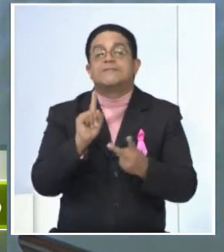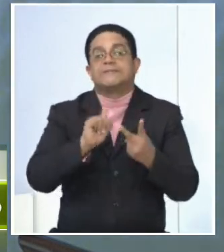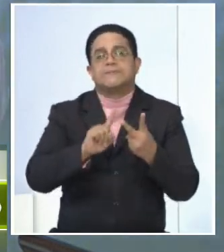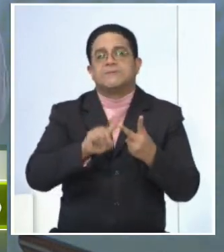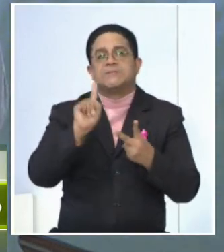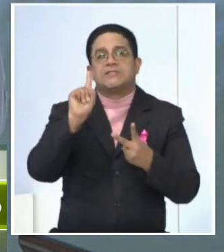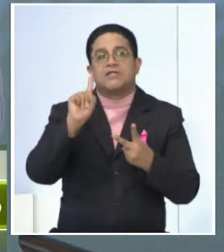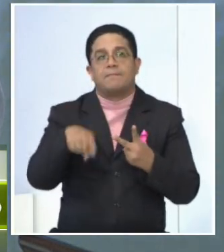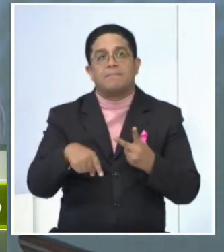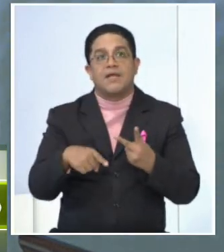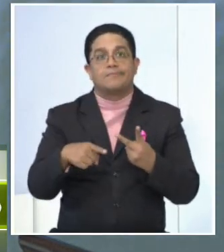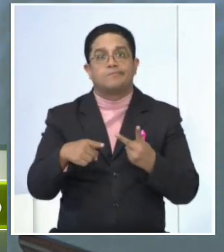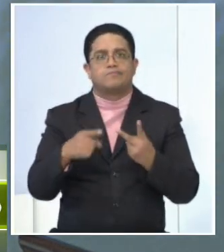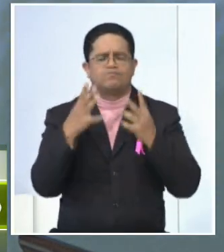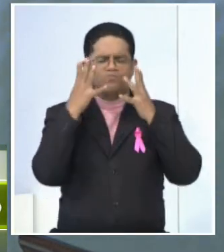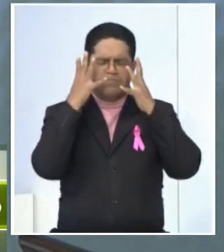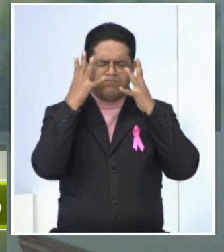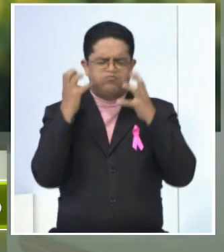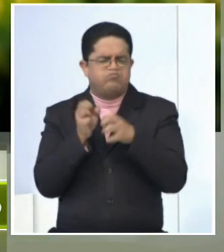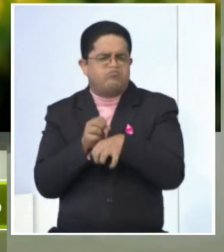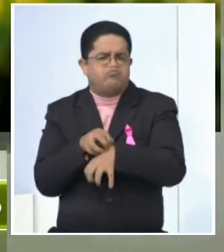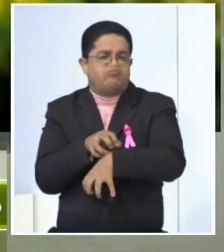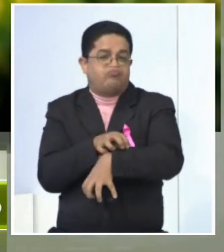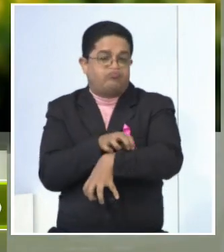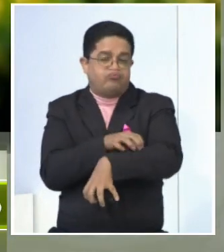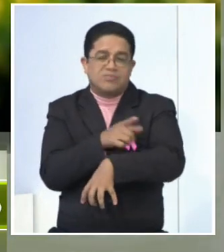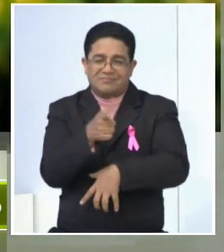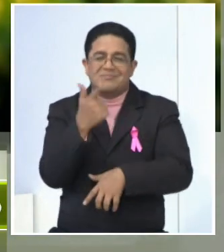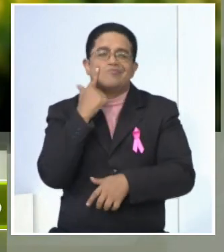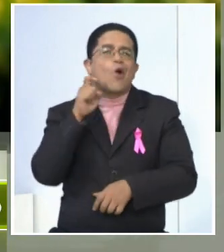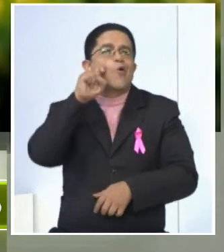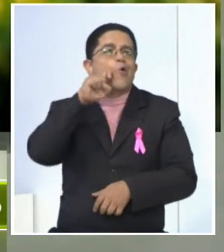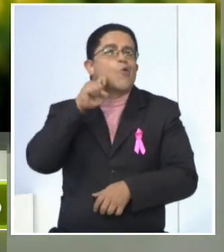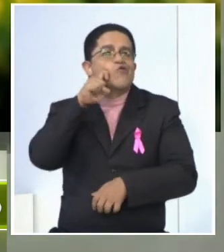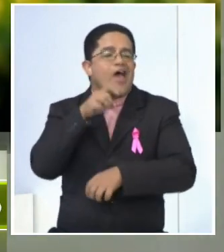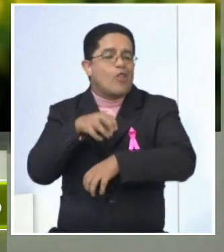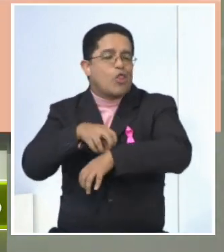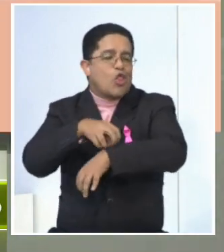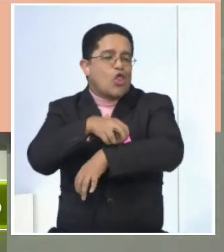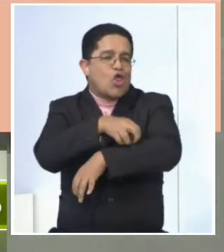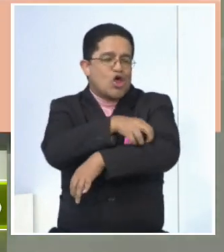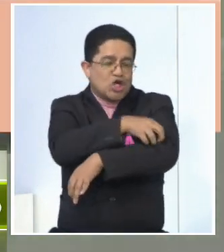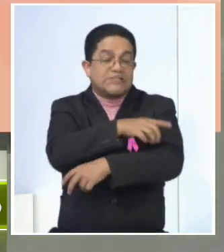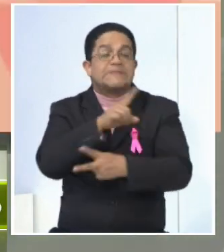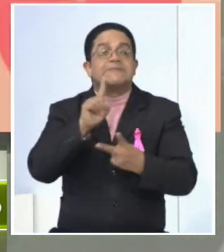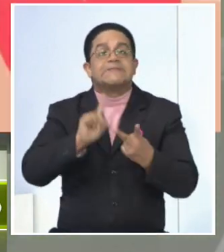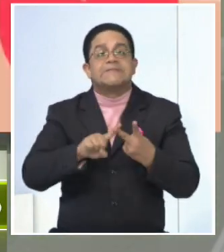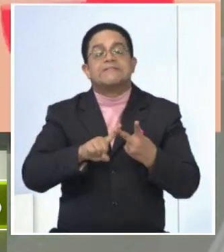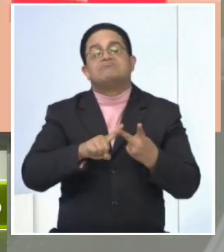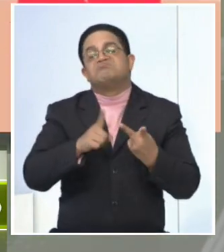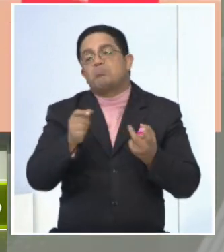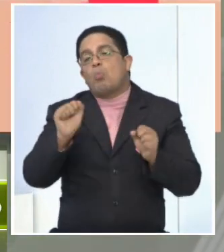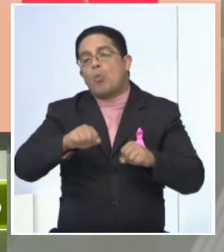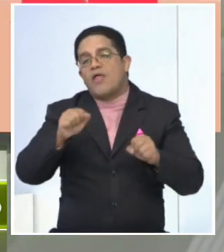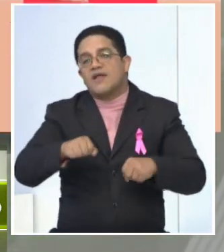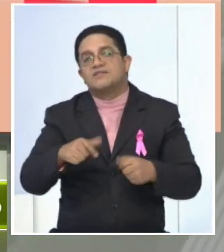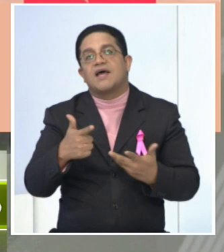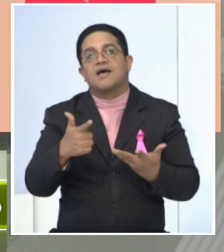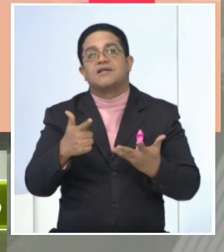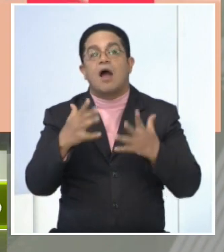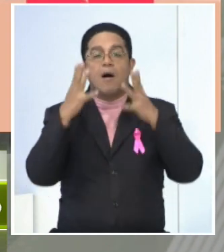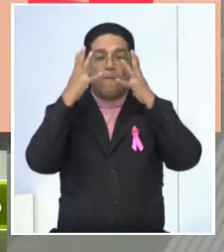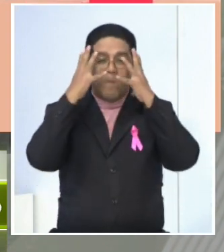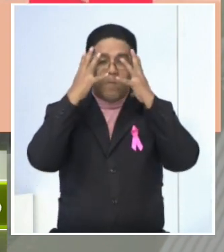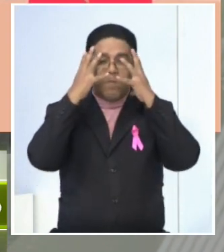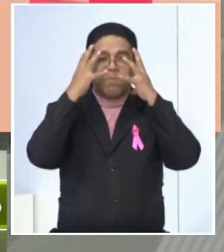de normalmente lesiones en la piel, que son los famosos ronchas que llama la gente, los jabones, que son rojitos, etcétera. Puede tener edema, es decir,